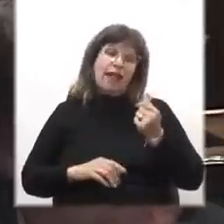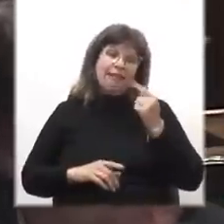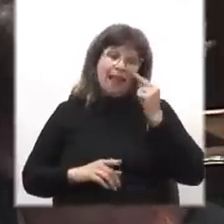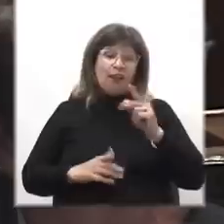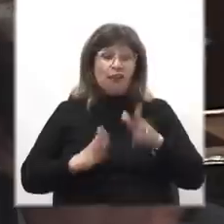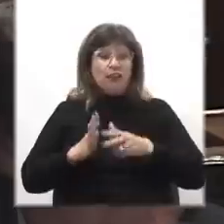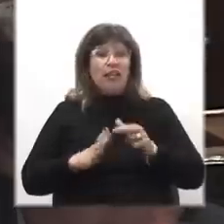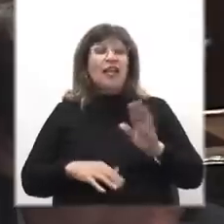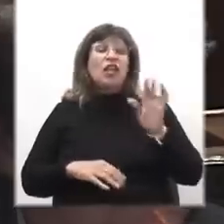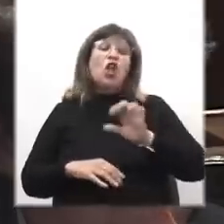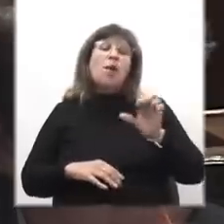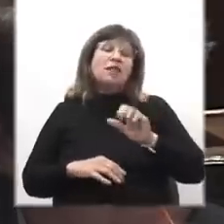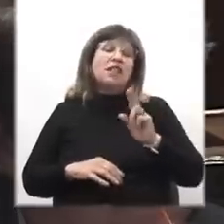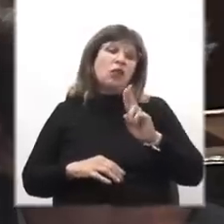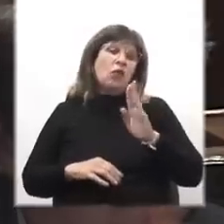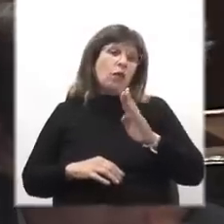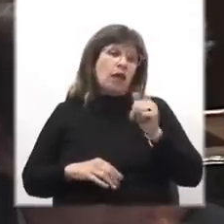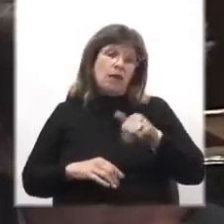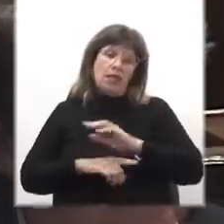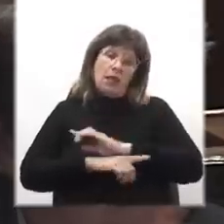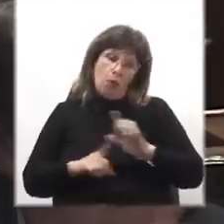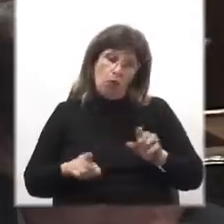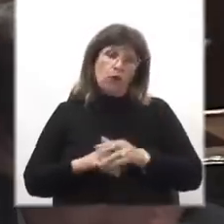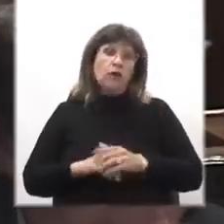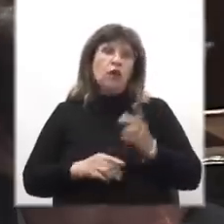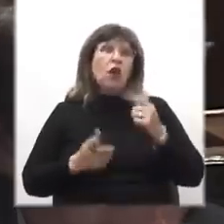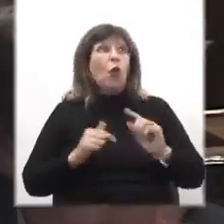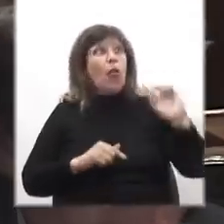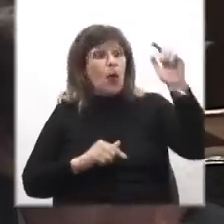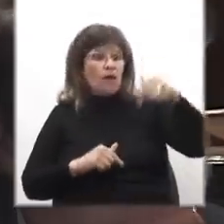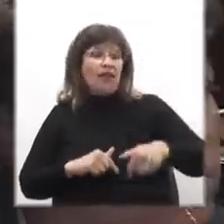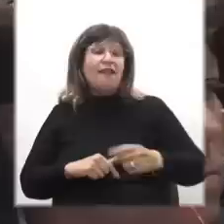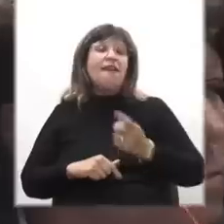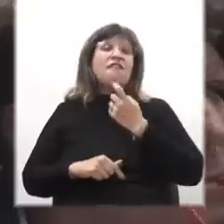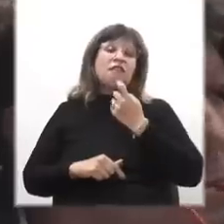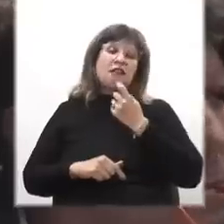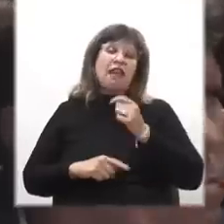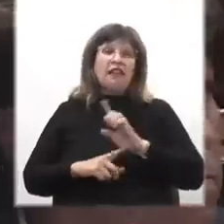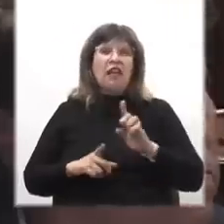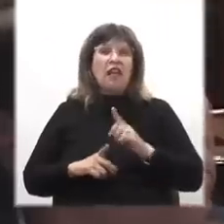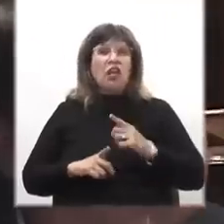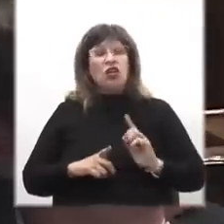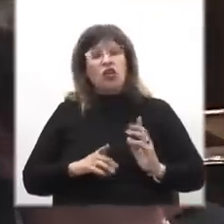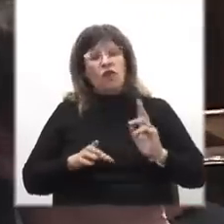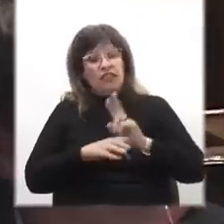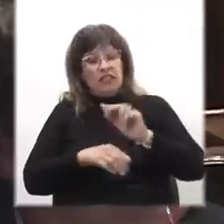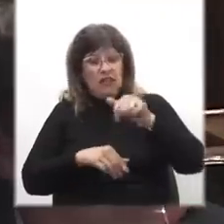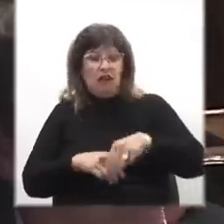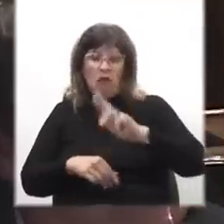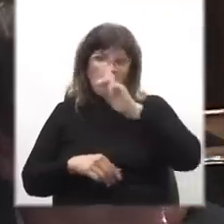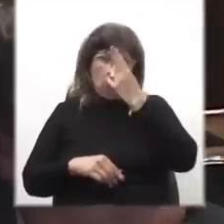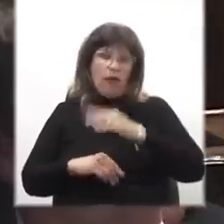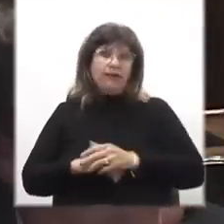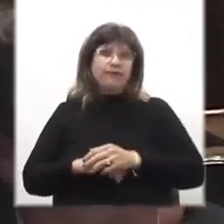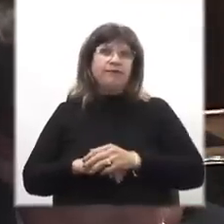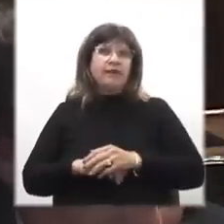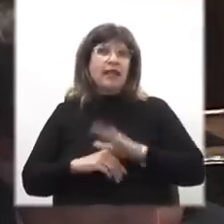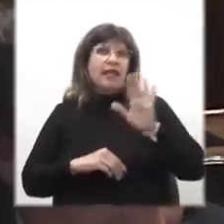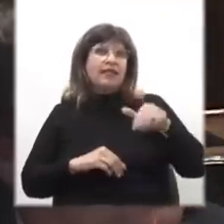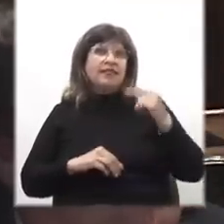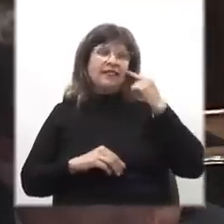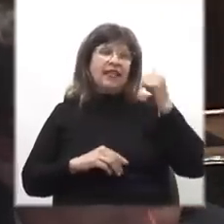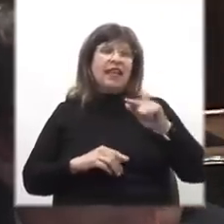los empresarios UPM, que cuando vienen de Finlandia ni siquiera se dignan a venir al Uruguay. Se quedan en la sala